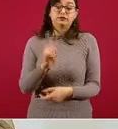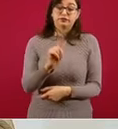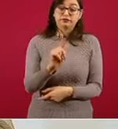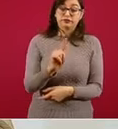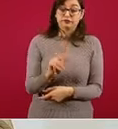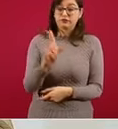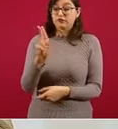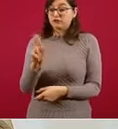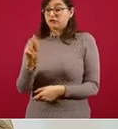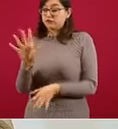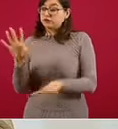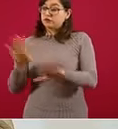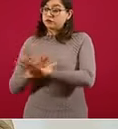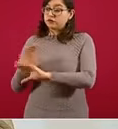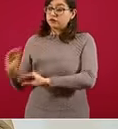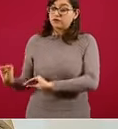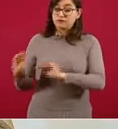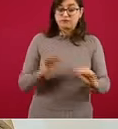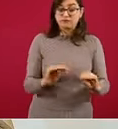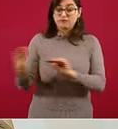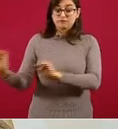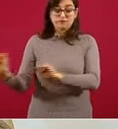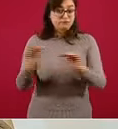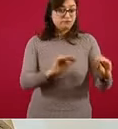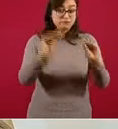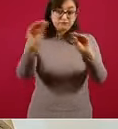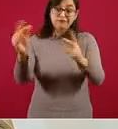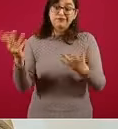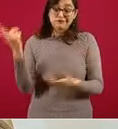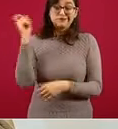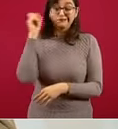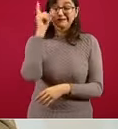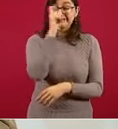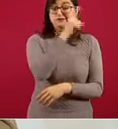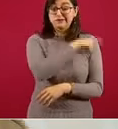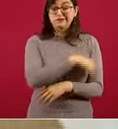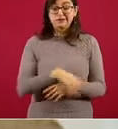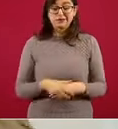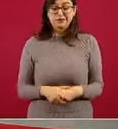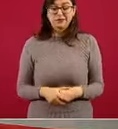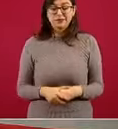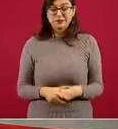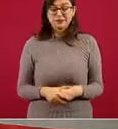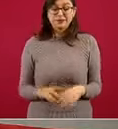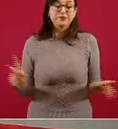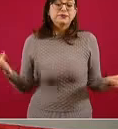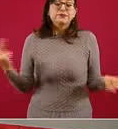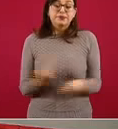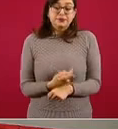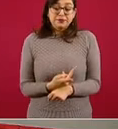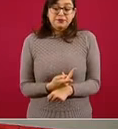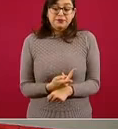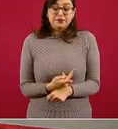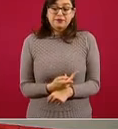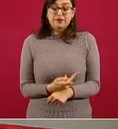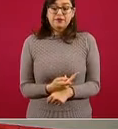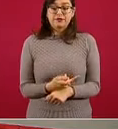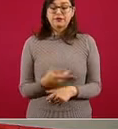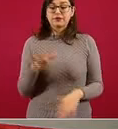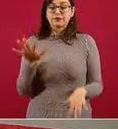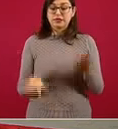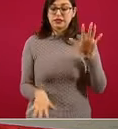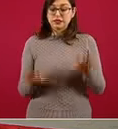80 traslados, y eso es complicado, ¿no? Entonces, ahora, ¿qué implica? Normalmente tenemos tiempos